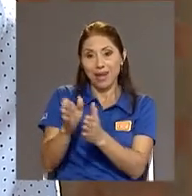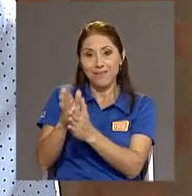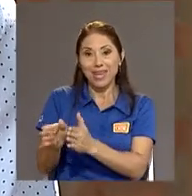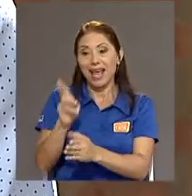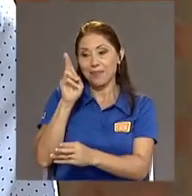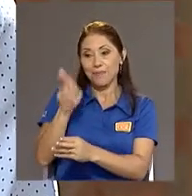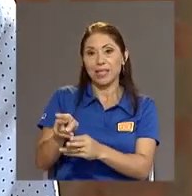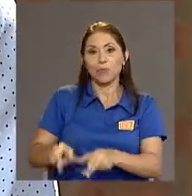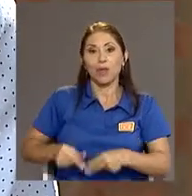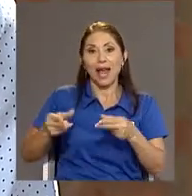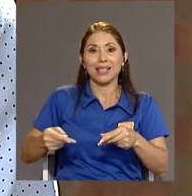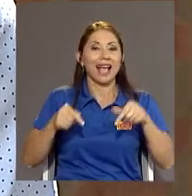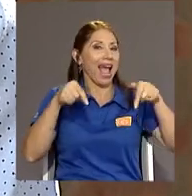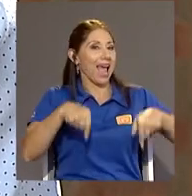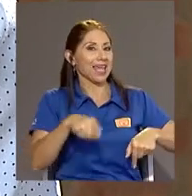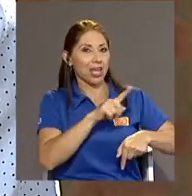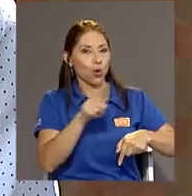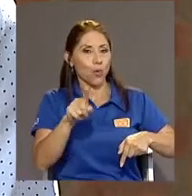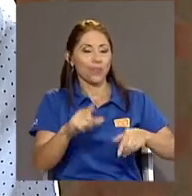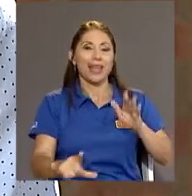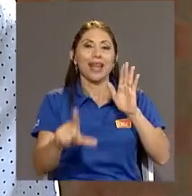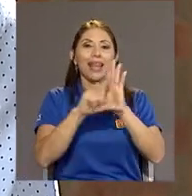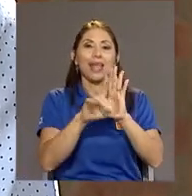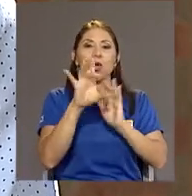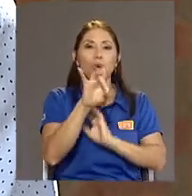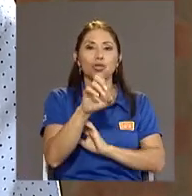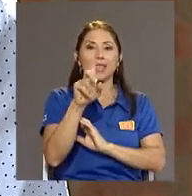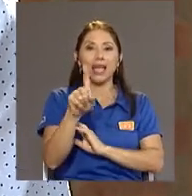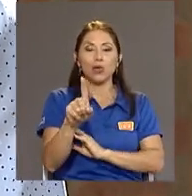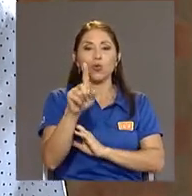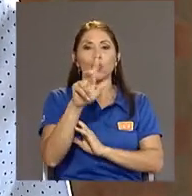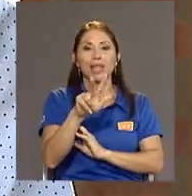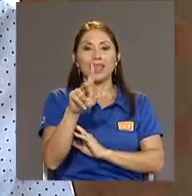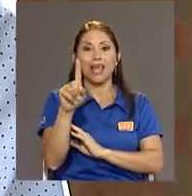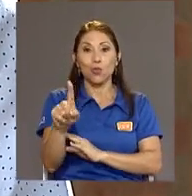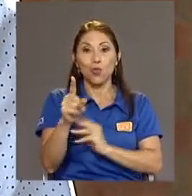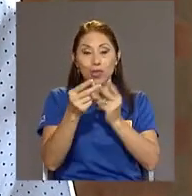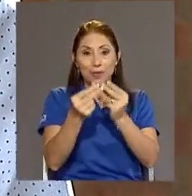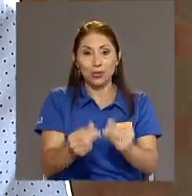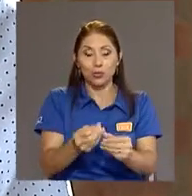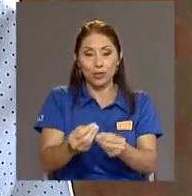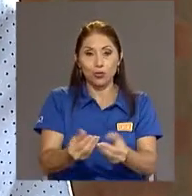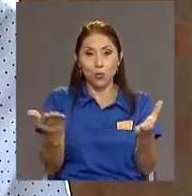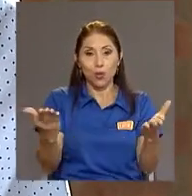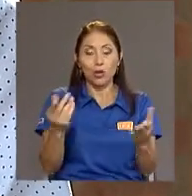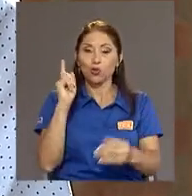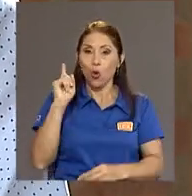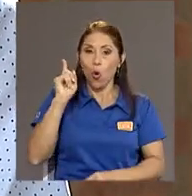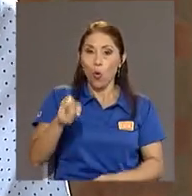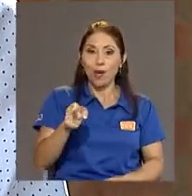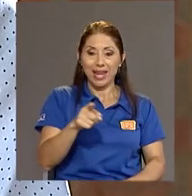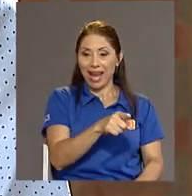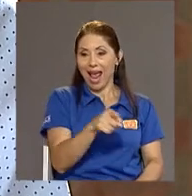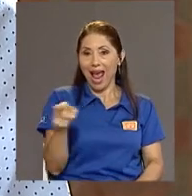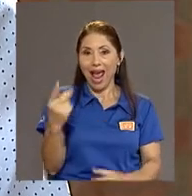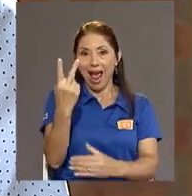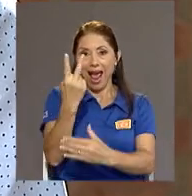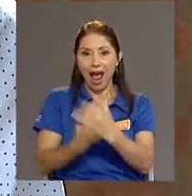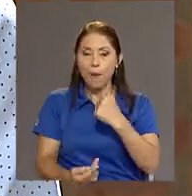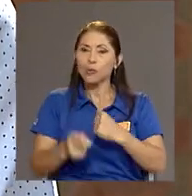ley 8131 de presupuestos públicos sí obliga a ambos a estar en una